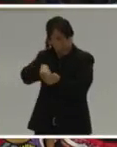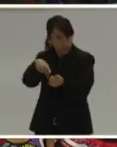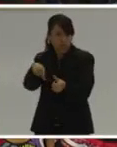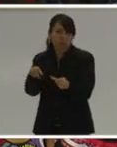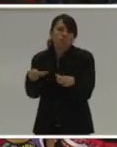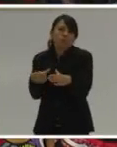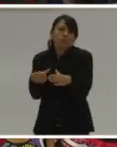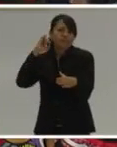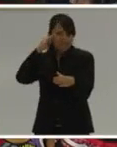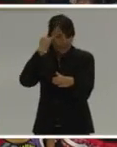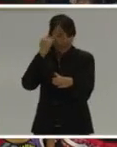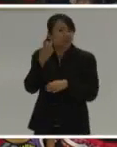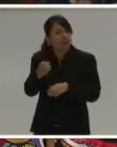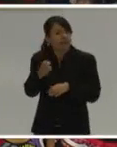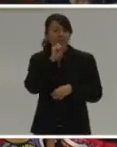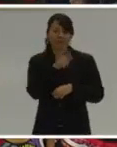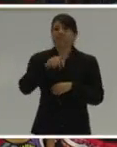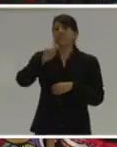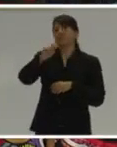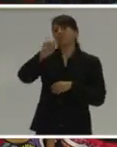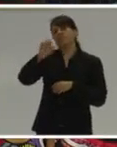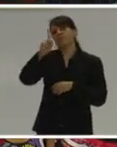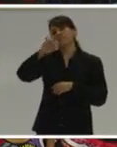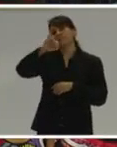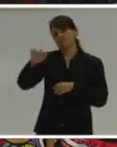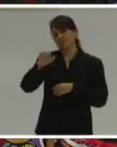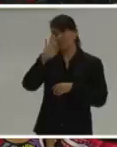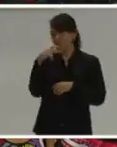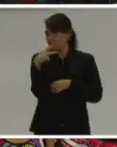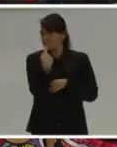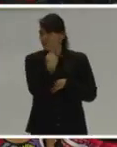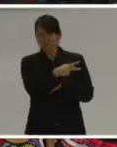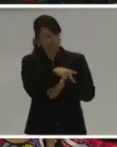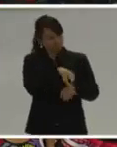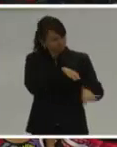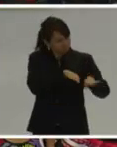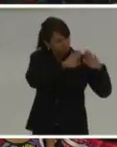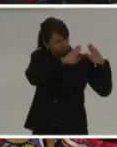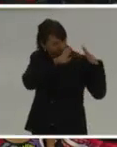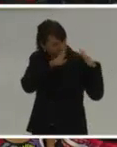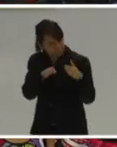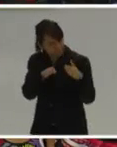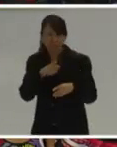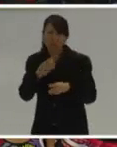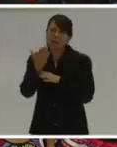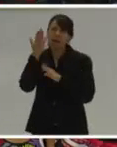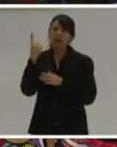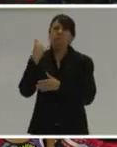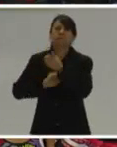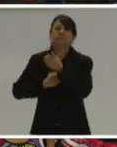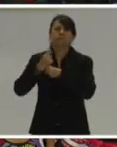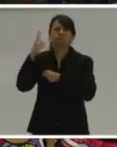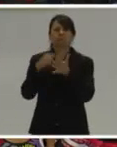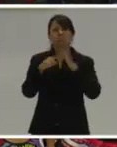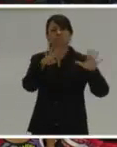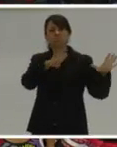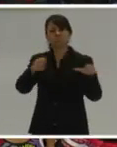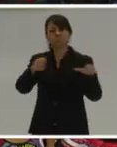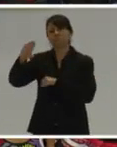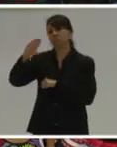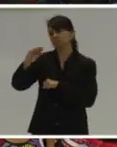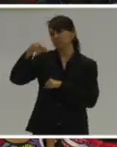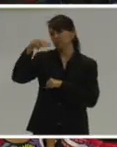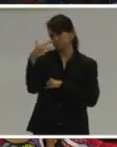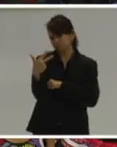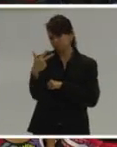Tribunal Electoral del Poder Judicial de la Federación. Constantemente, desde el año 1998, es decir, un